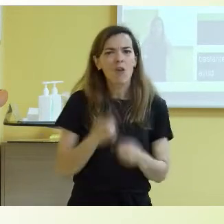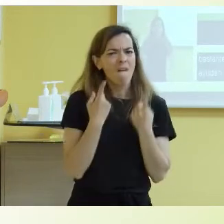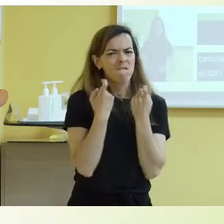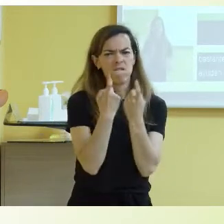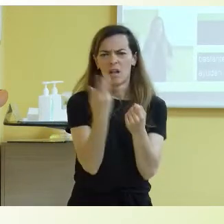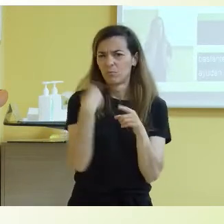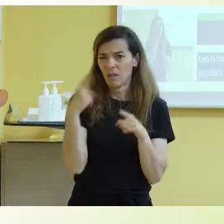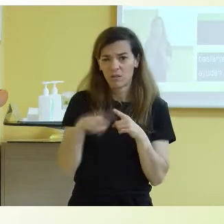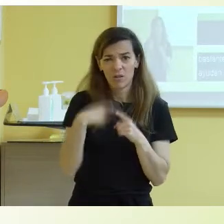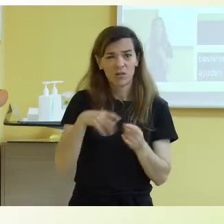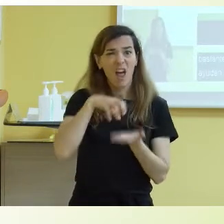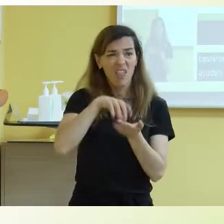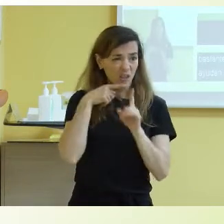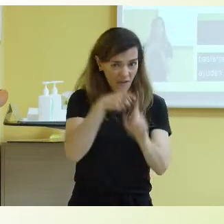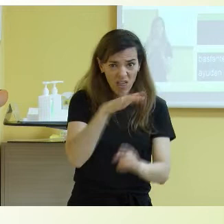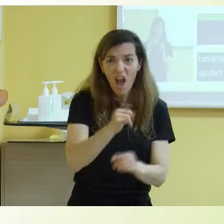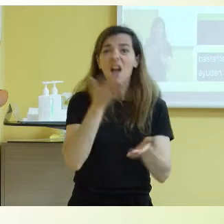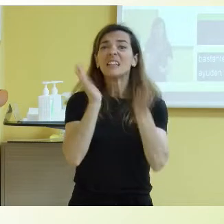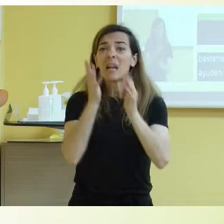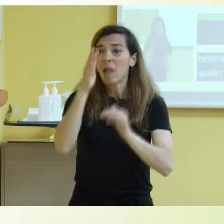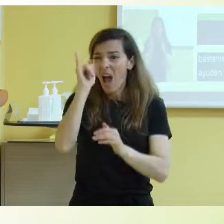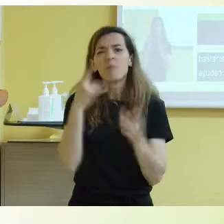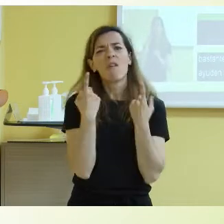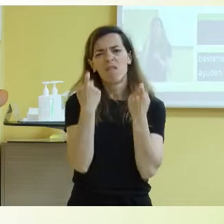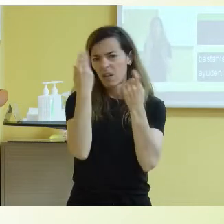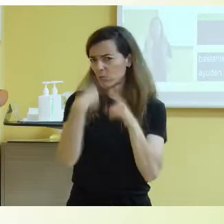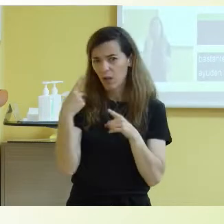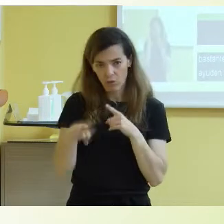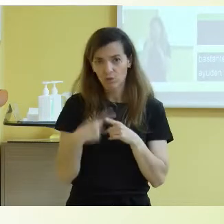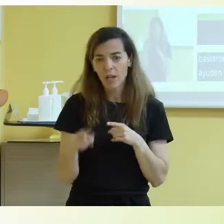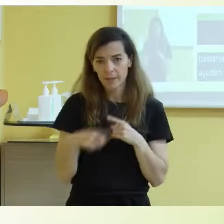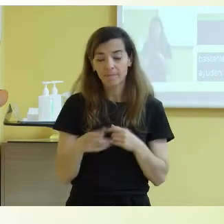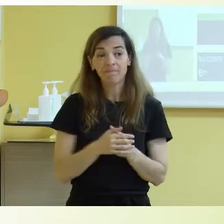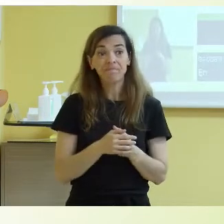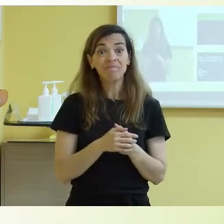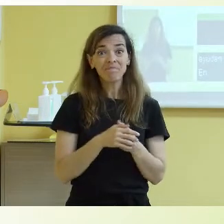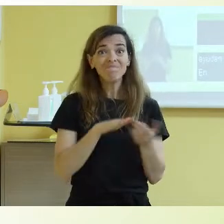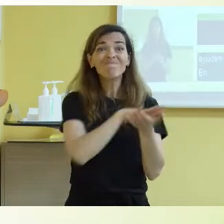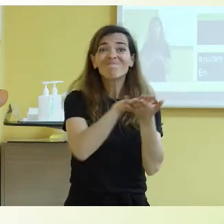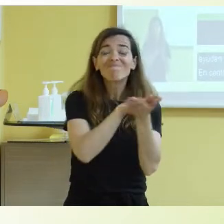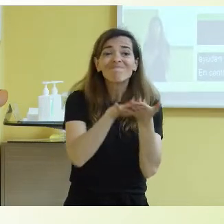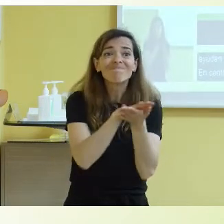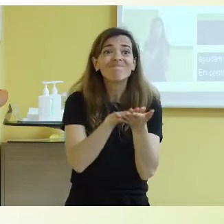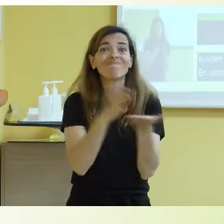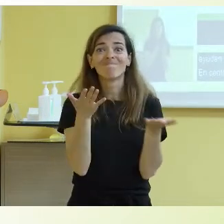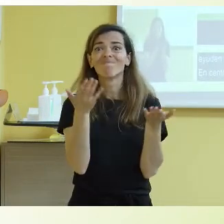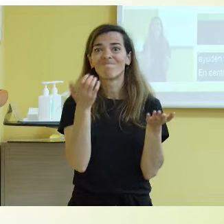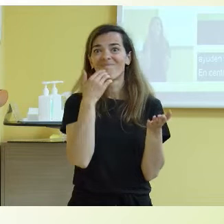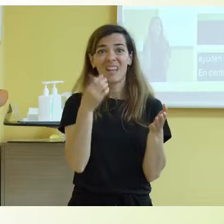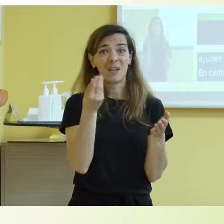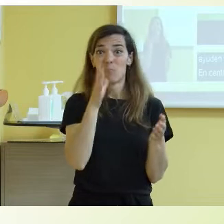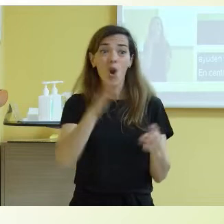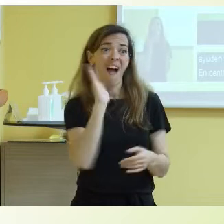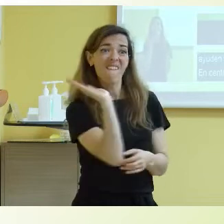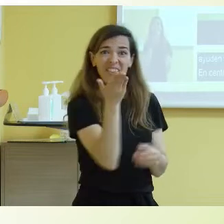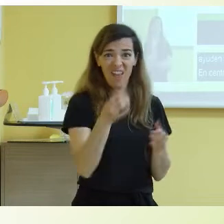centros de referencia, aunque los hay, en terapias, aunque los está habiendo. Lo que hablábamos de progresivamente discapacitante, reducción de la calidad de vida y